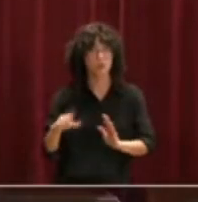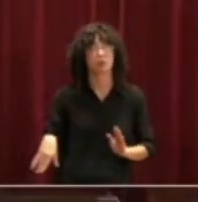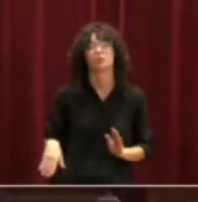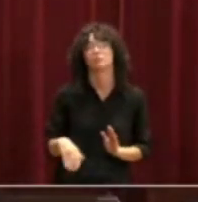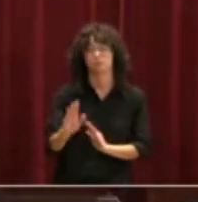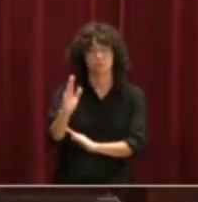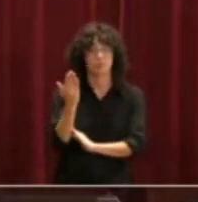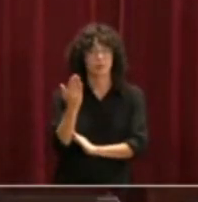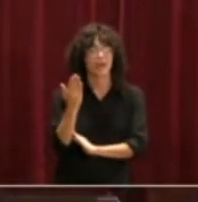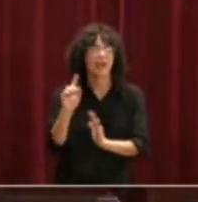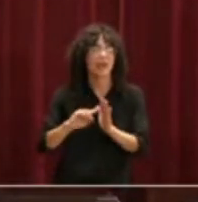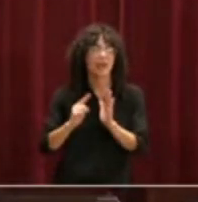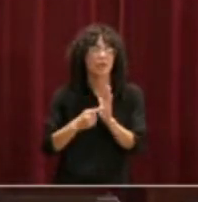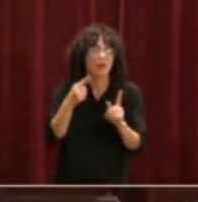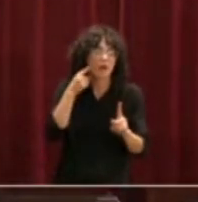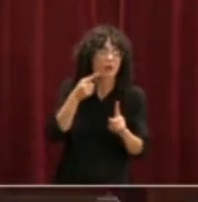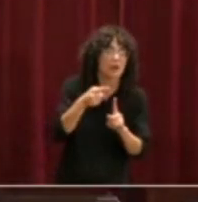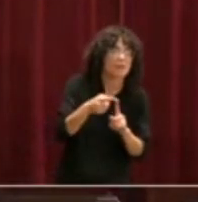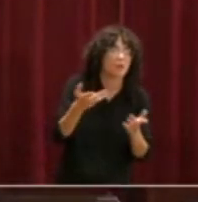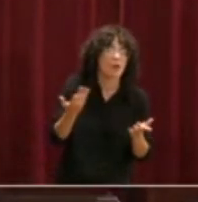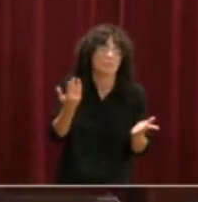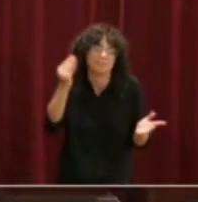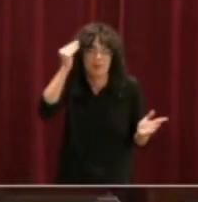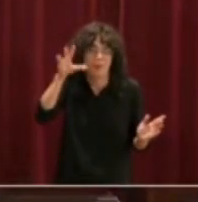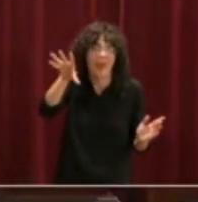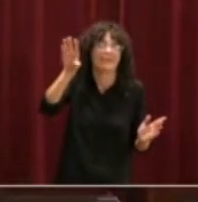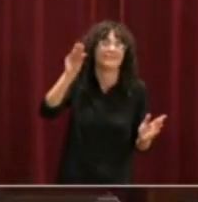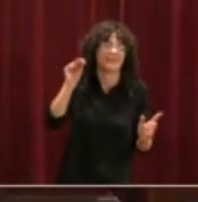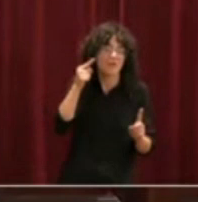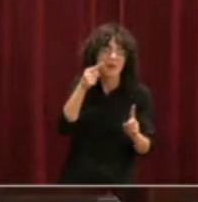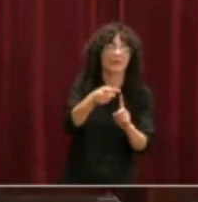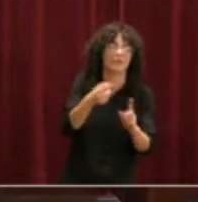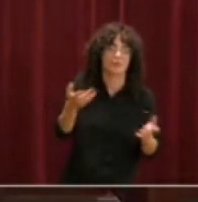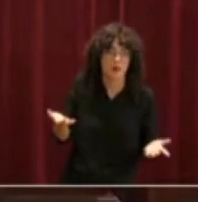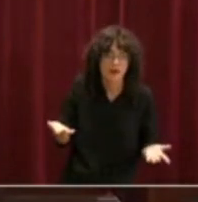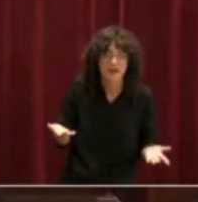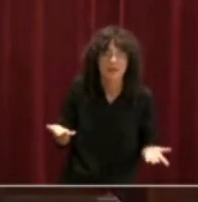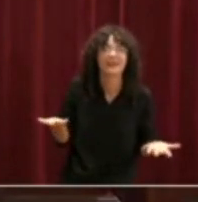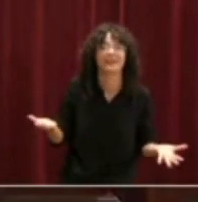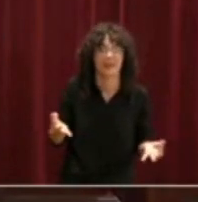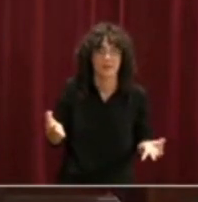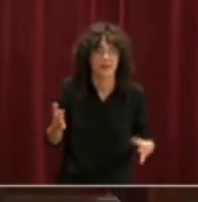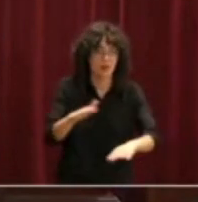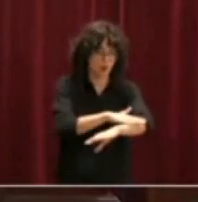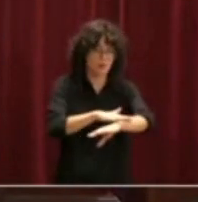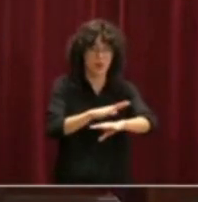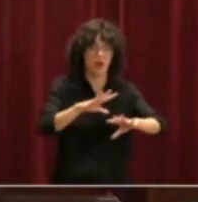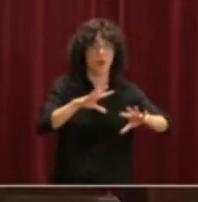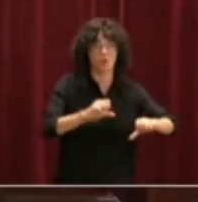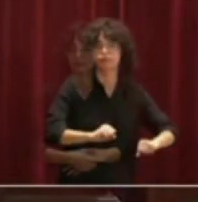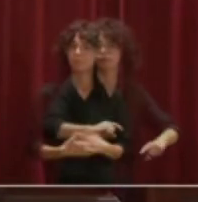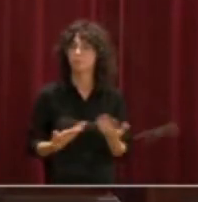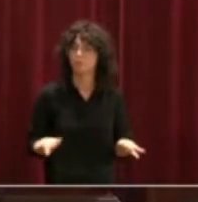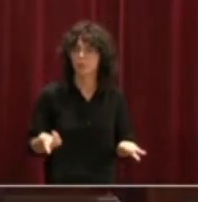lo que entendemos que pretenden es eh evitar que el gobierno pueda gobernar porque está